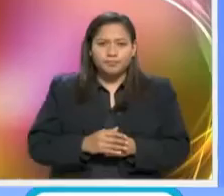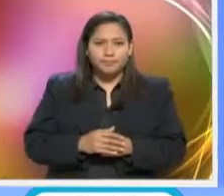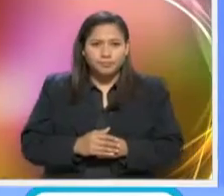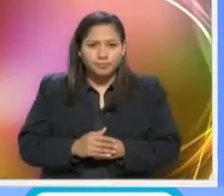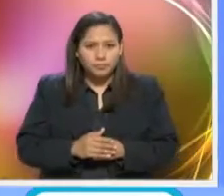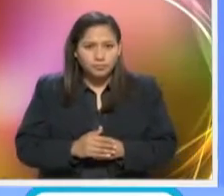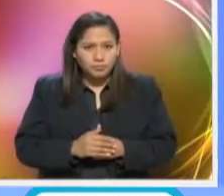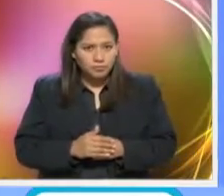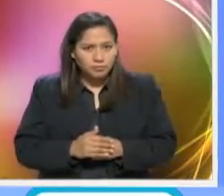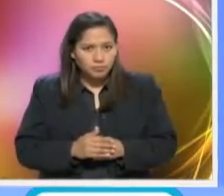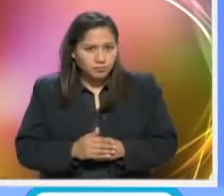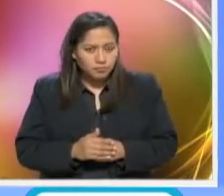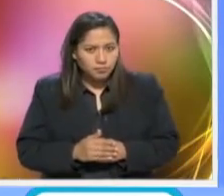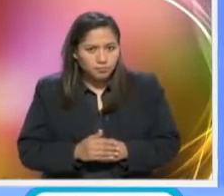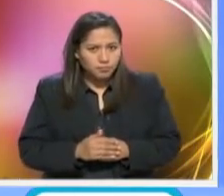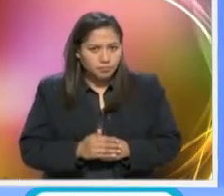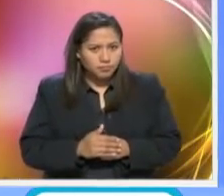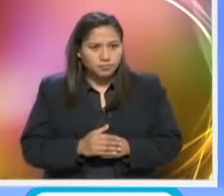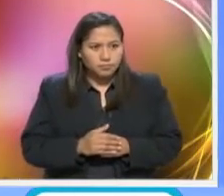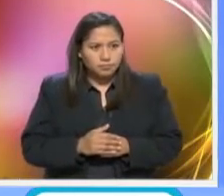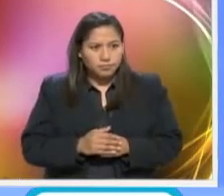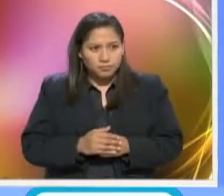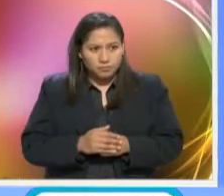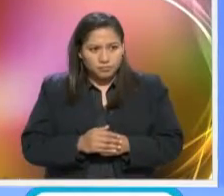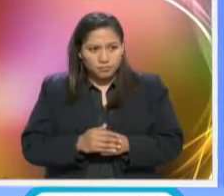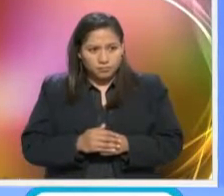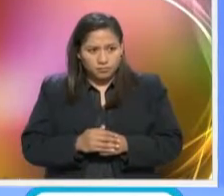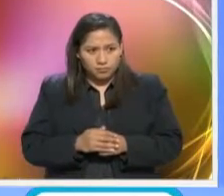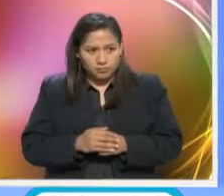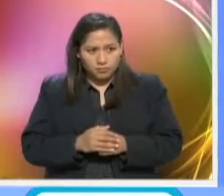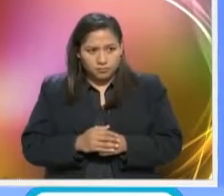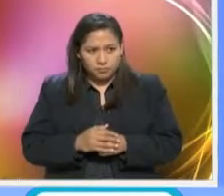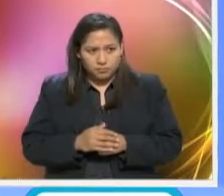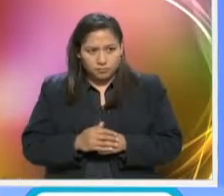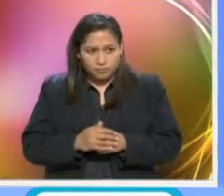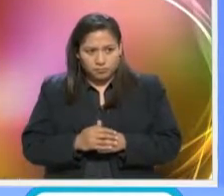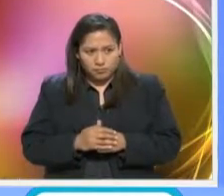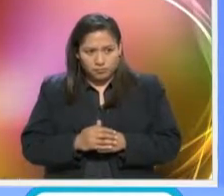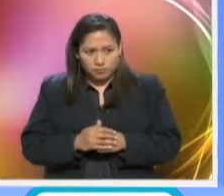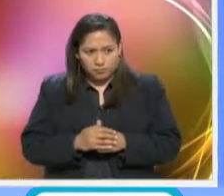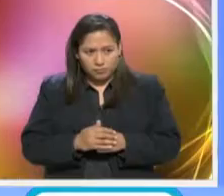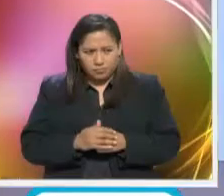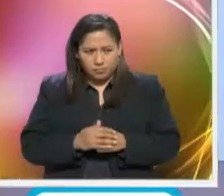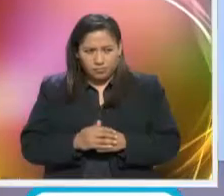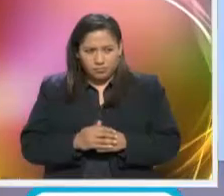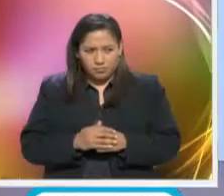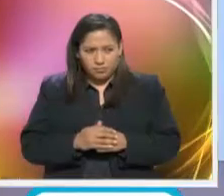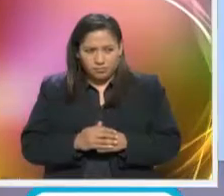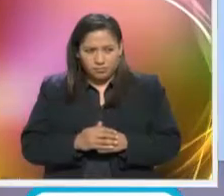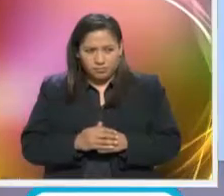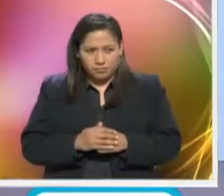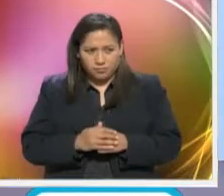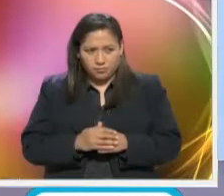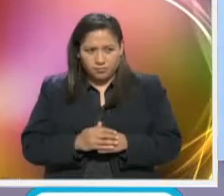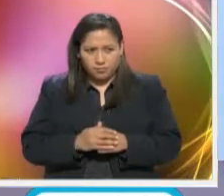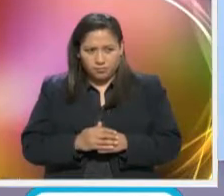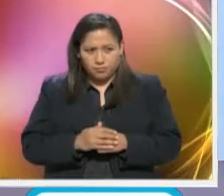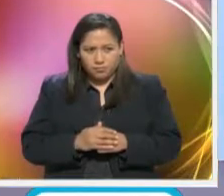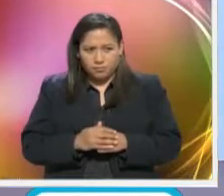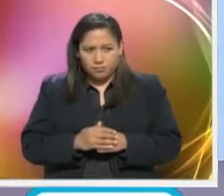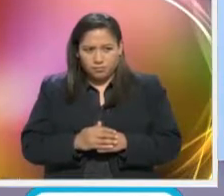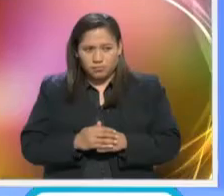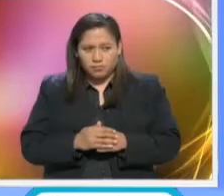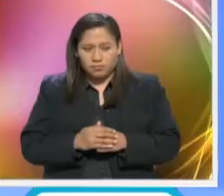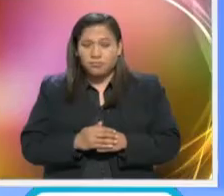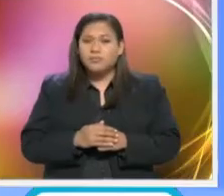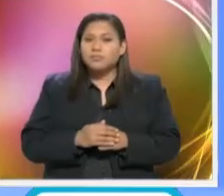das o que les dan a los padres que tienen a una persona con estas características y tienen